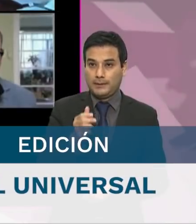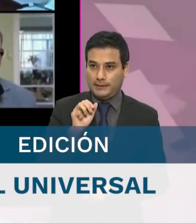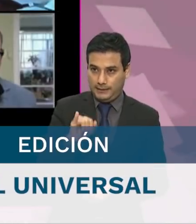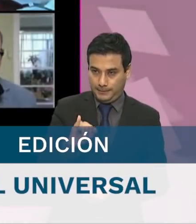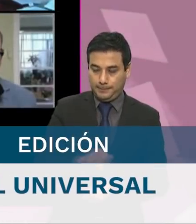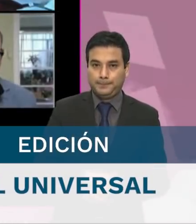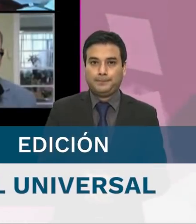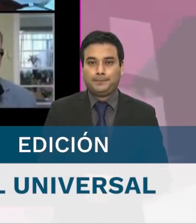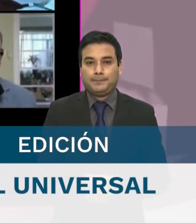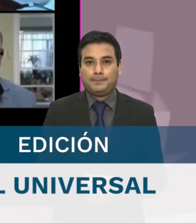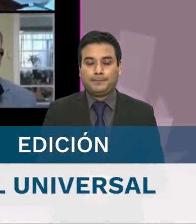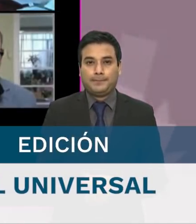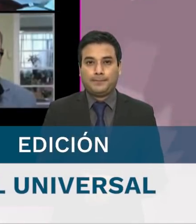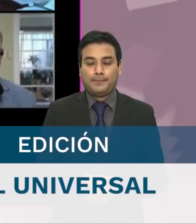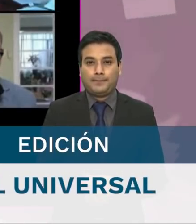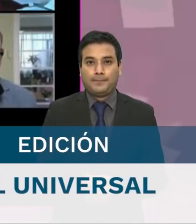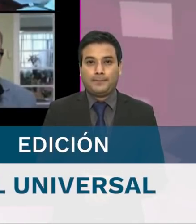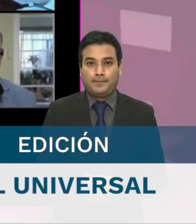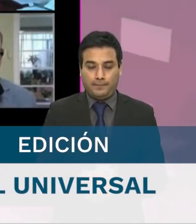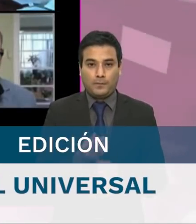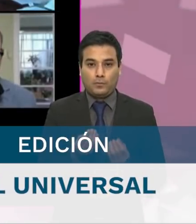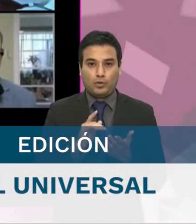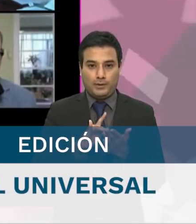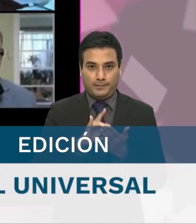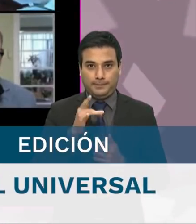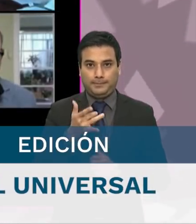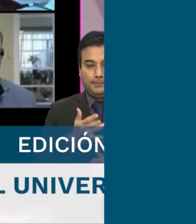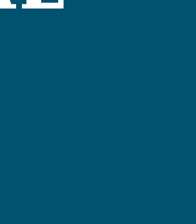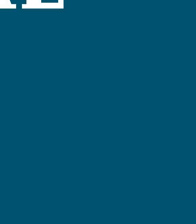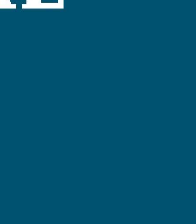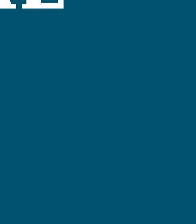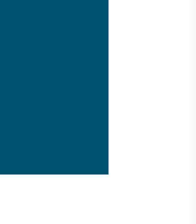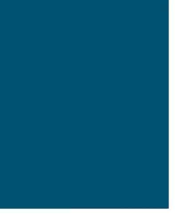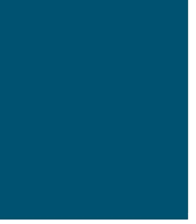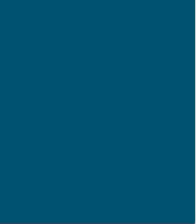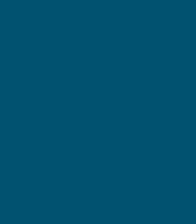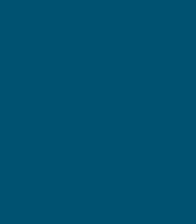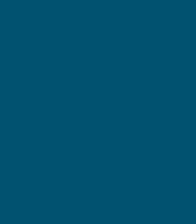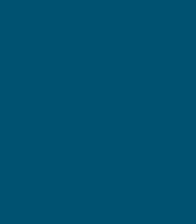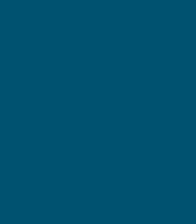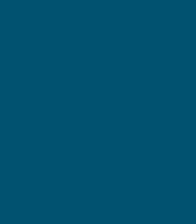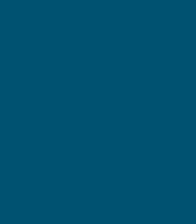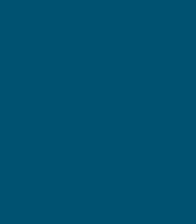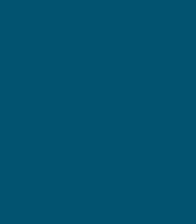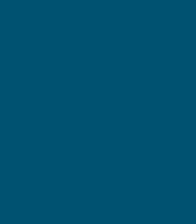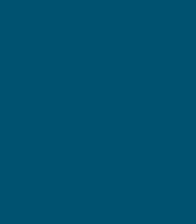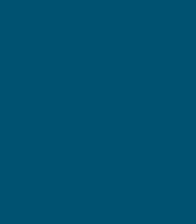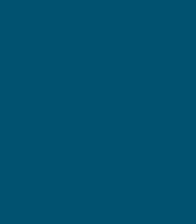integrantes del Consejo del INE. A favor, secretario.